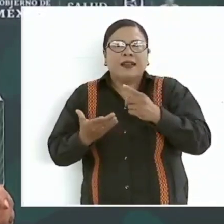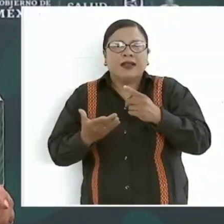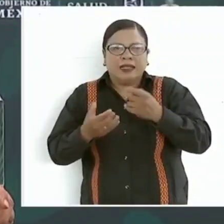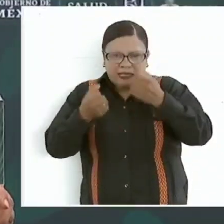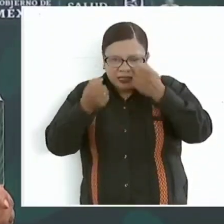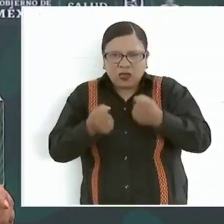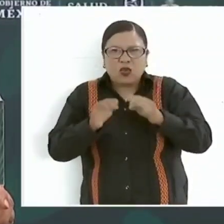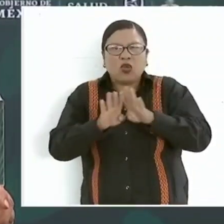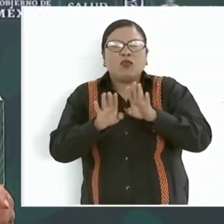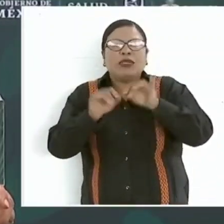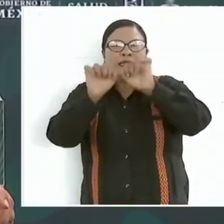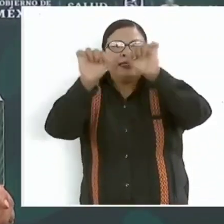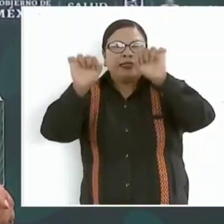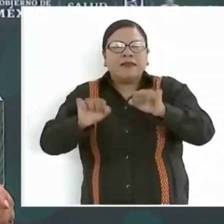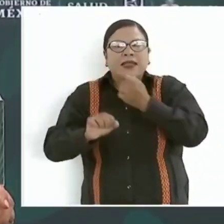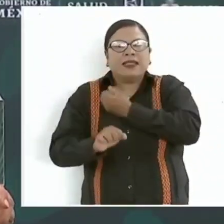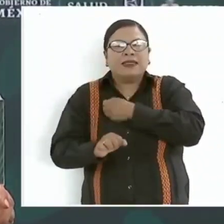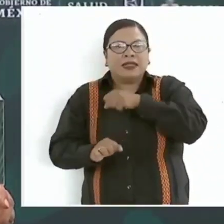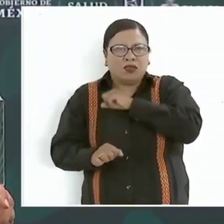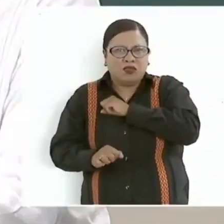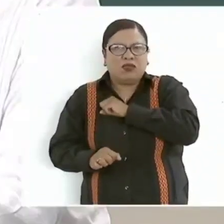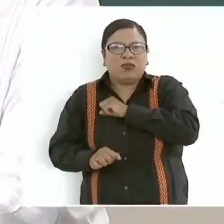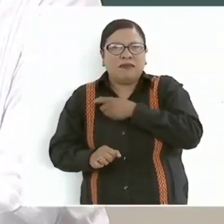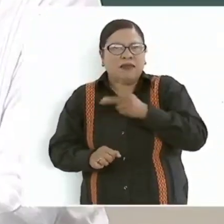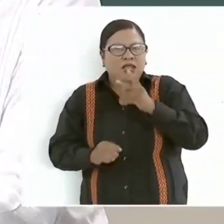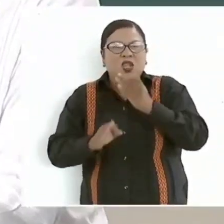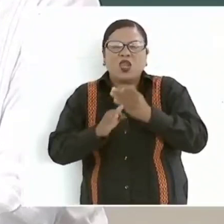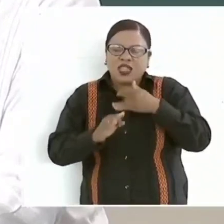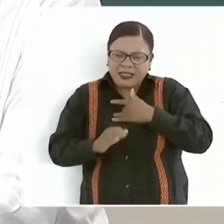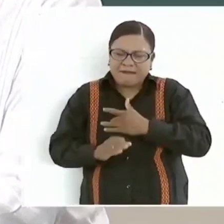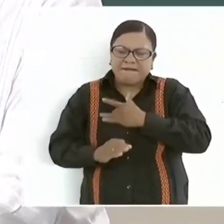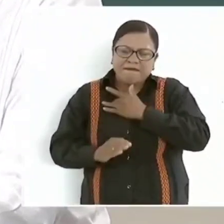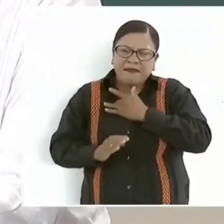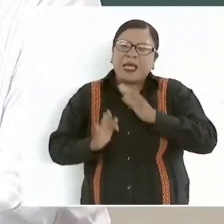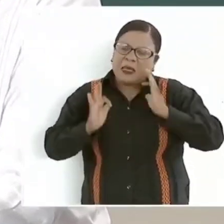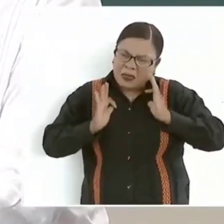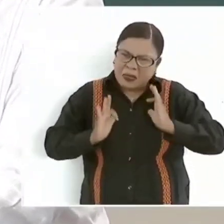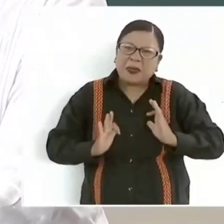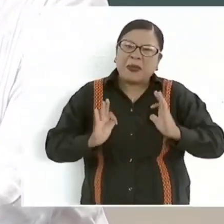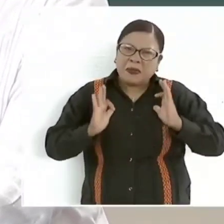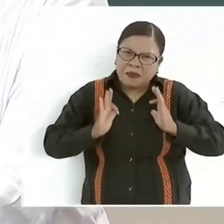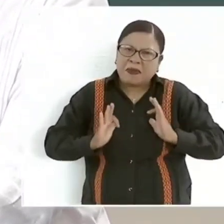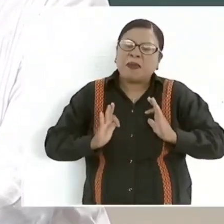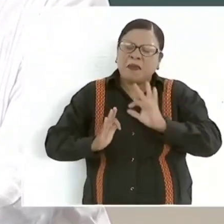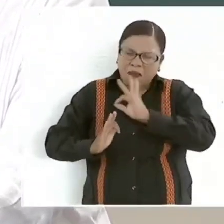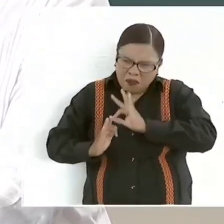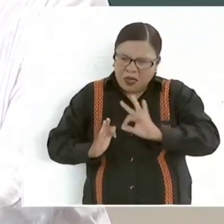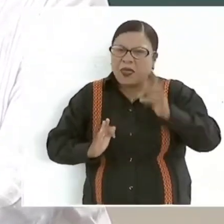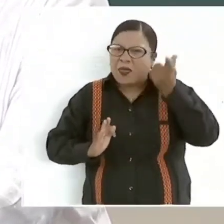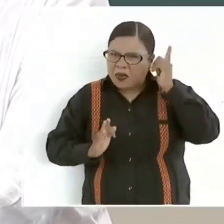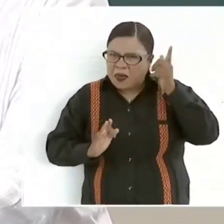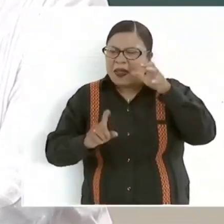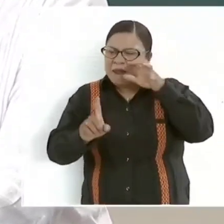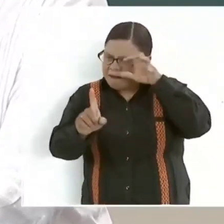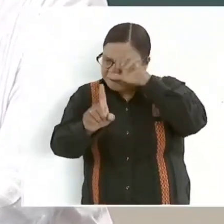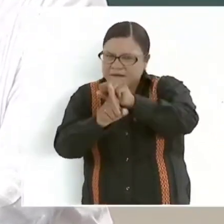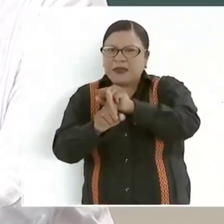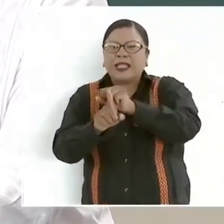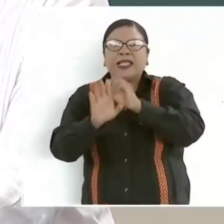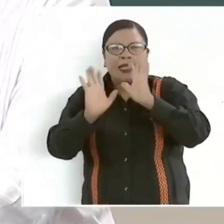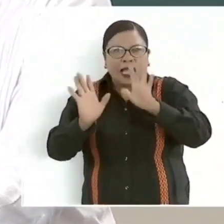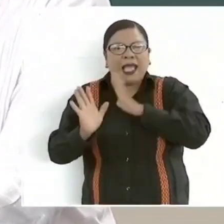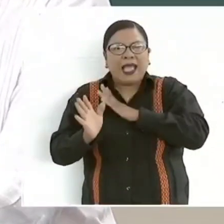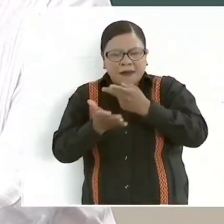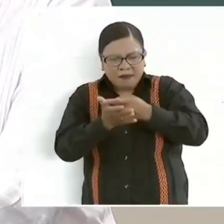consolidar el sistema de salud. Pero ya estoy más tranquilo. ¿Por qué? Porque ya se ampliaron